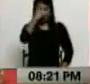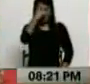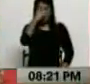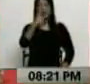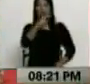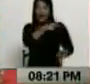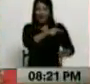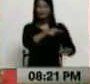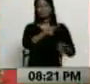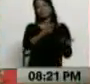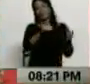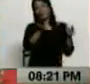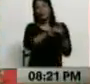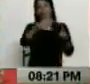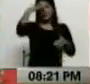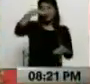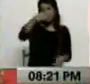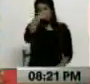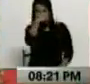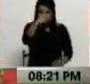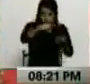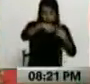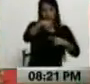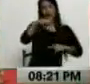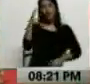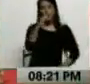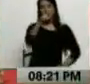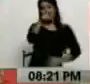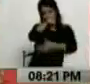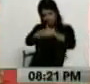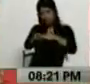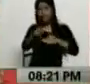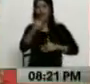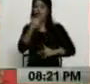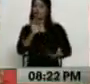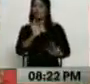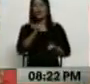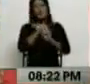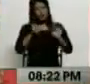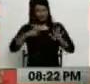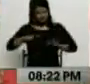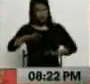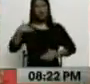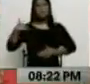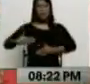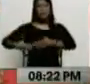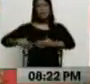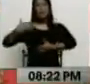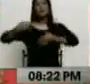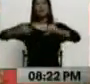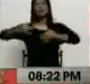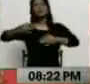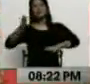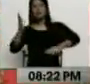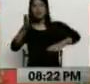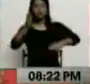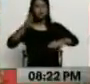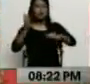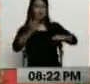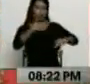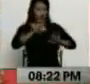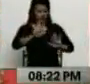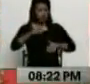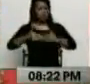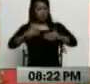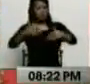paramilitarismo colombiano perón afortunadamente la justicia iba poco a poco pero ahí está la